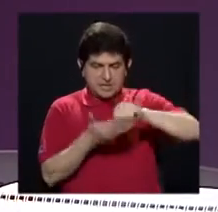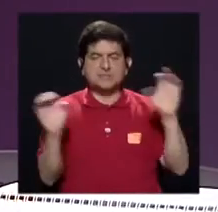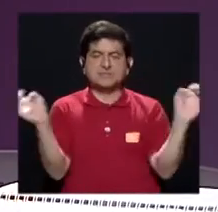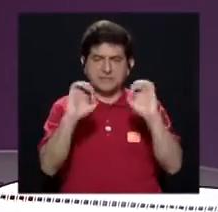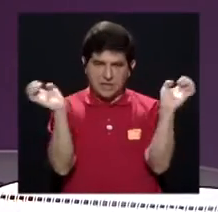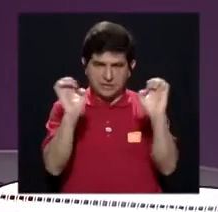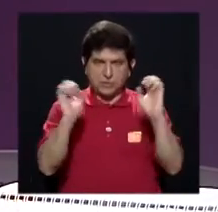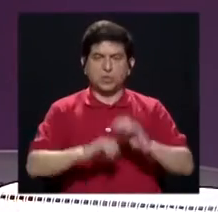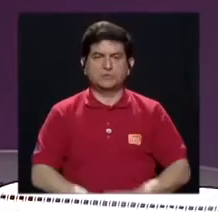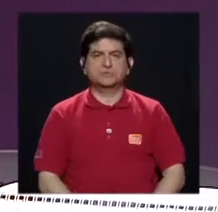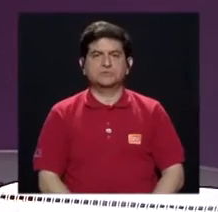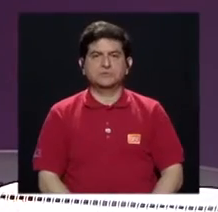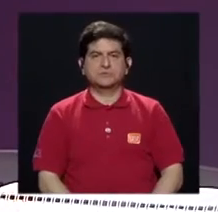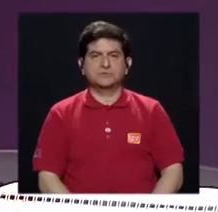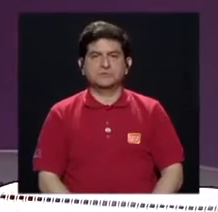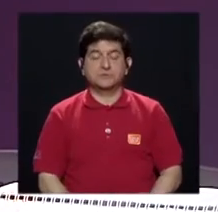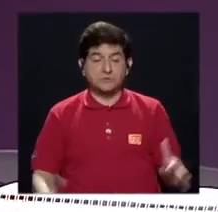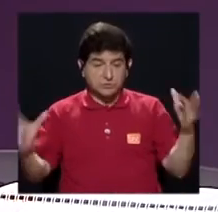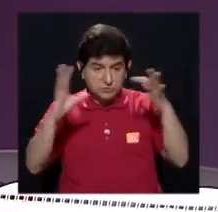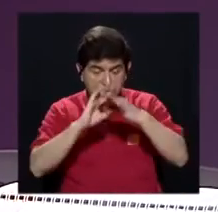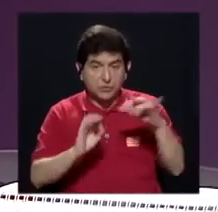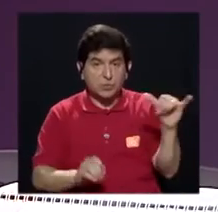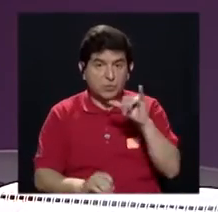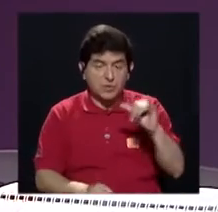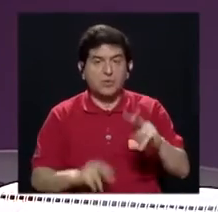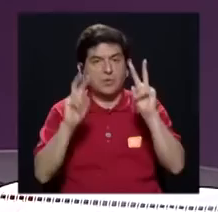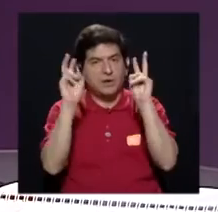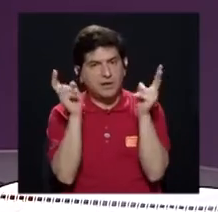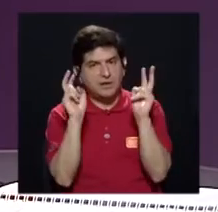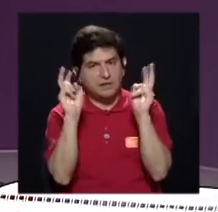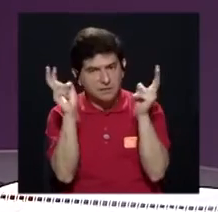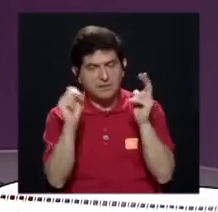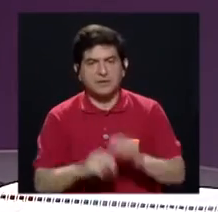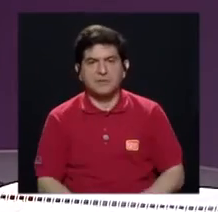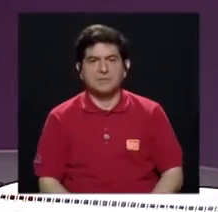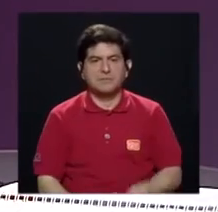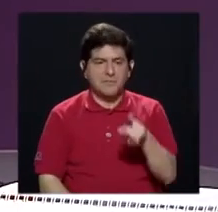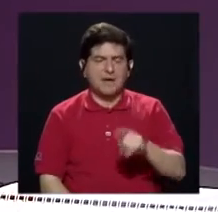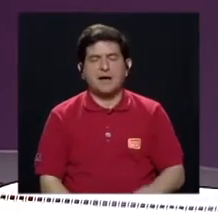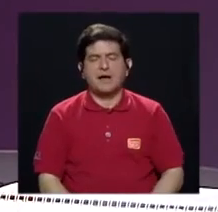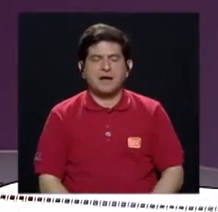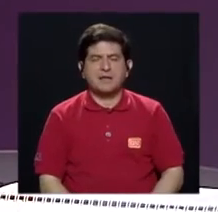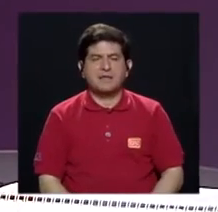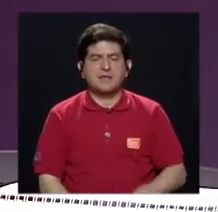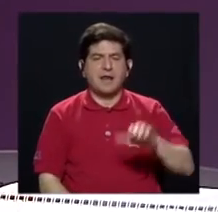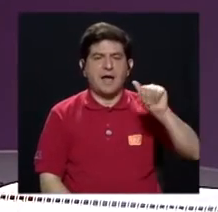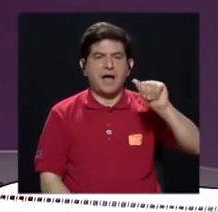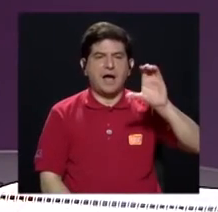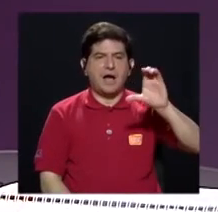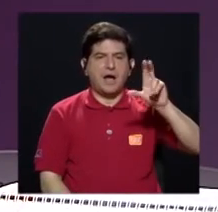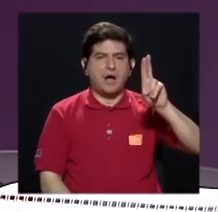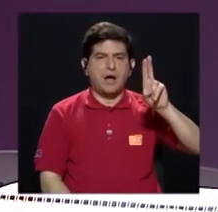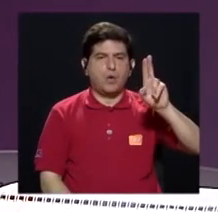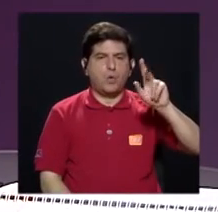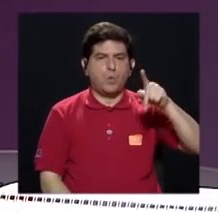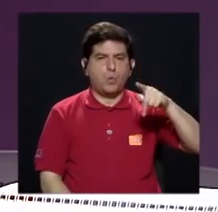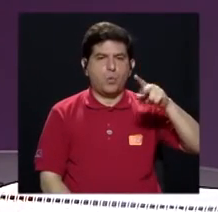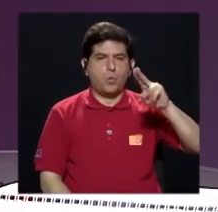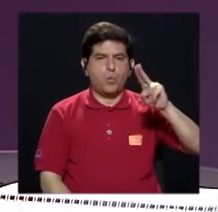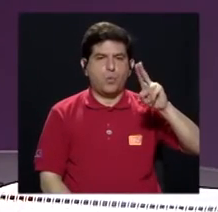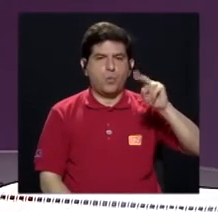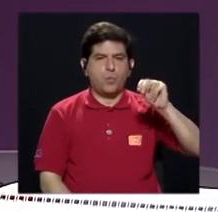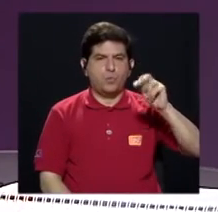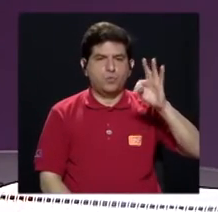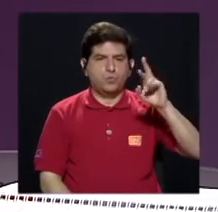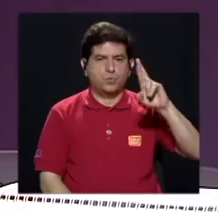energía. Ahí se junta también con el tema de la acupuntura, o sea, con viejas culturas, antiguas